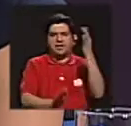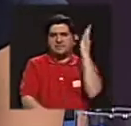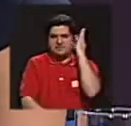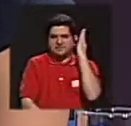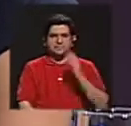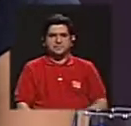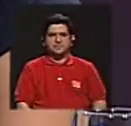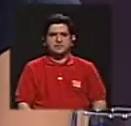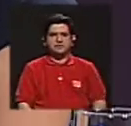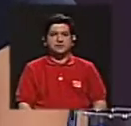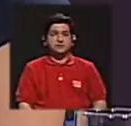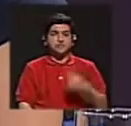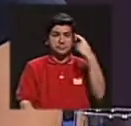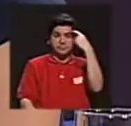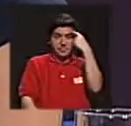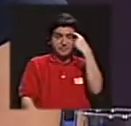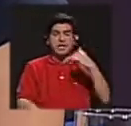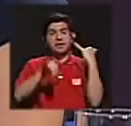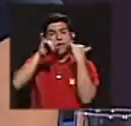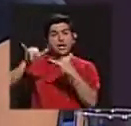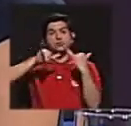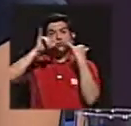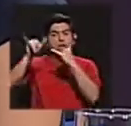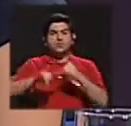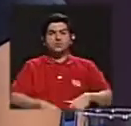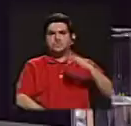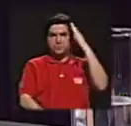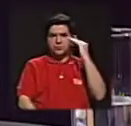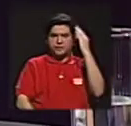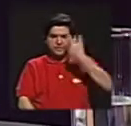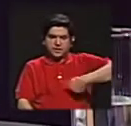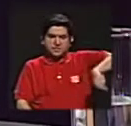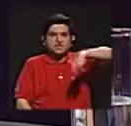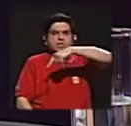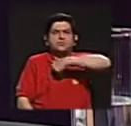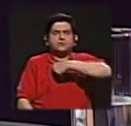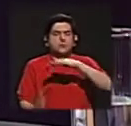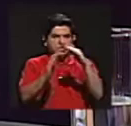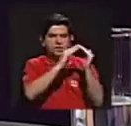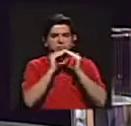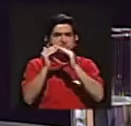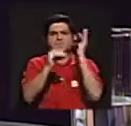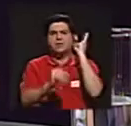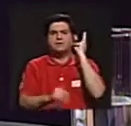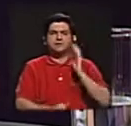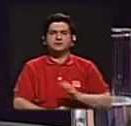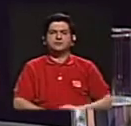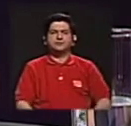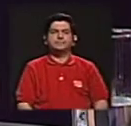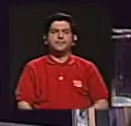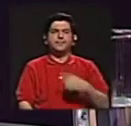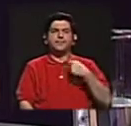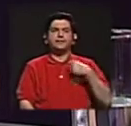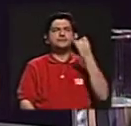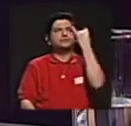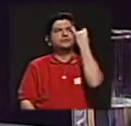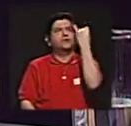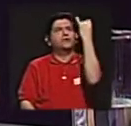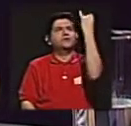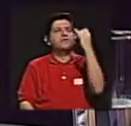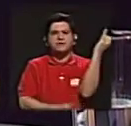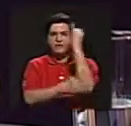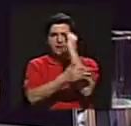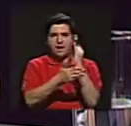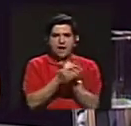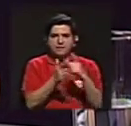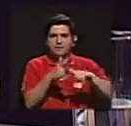mujeres, a las denuncias, vivencias de nosotras, de la población femenina? Yo concibo el arte como